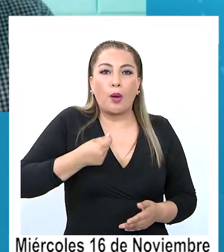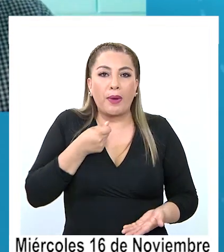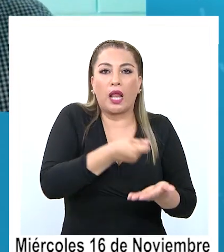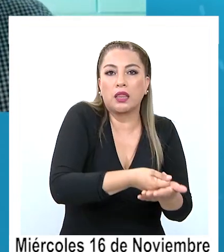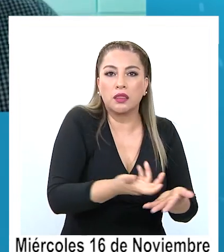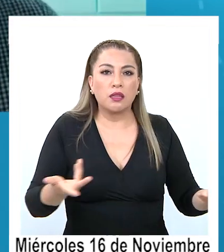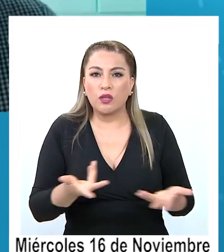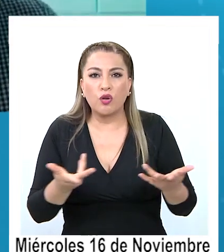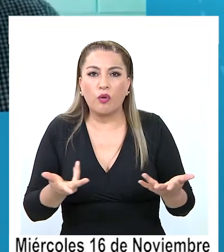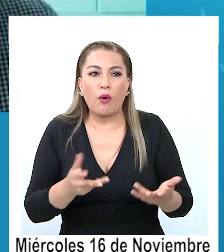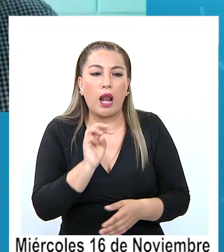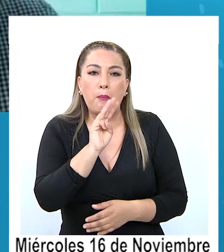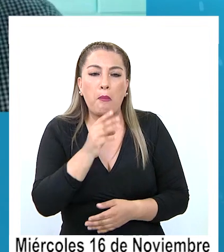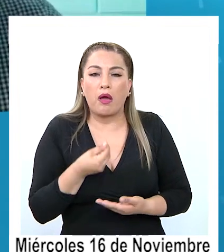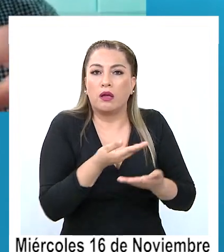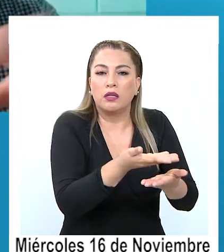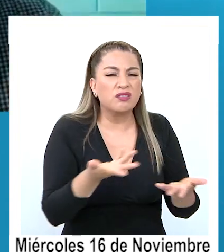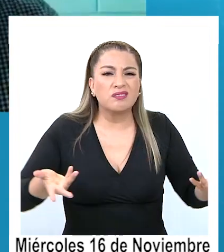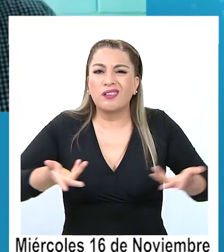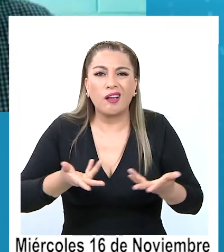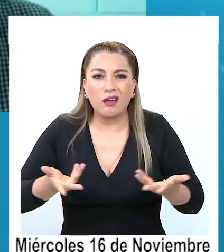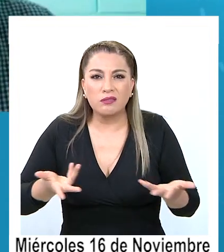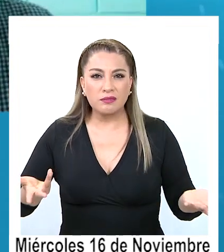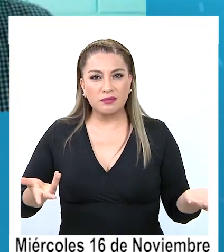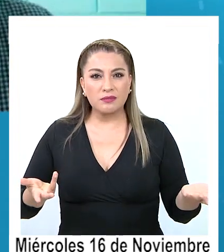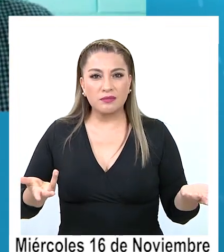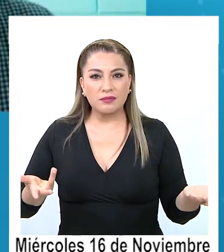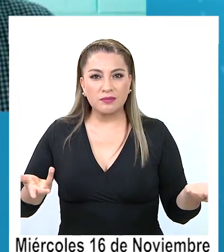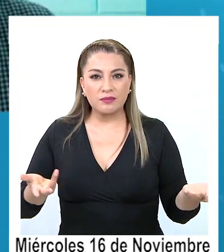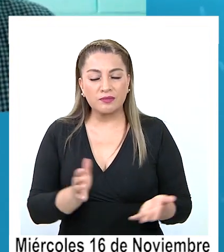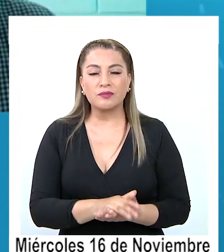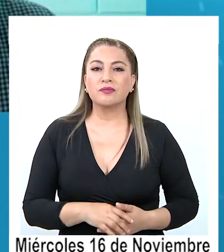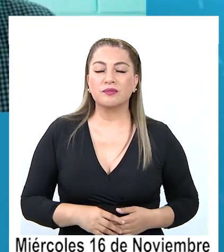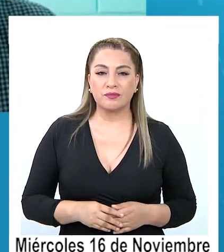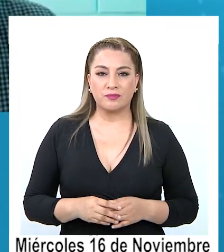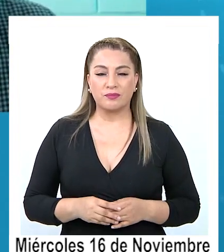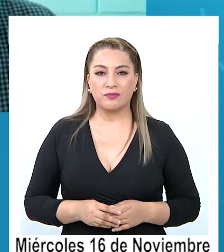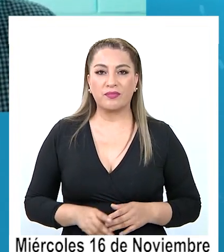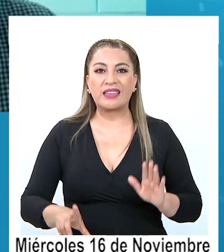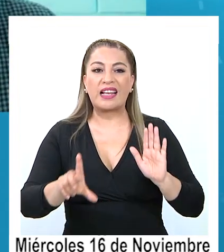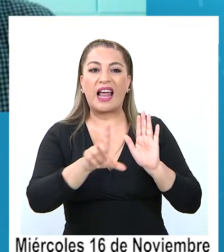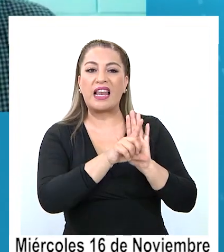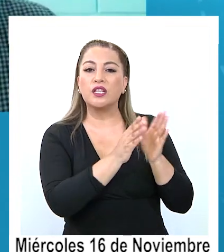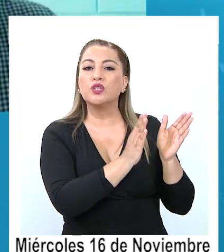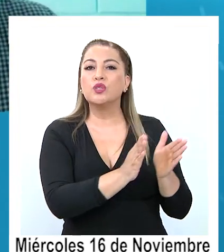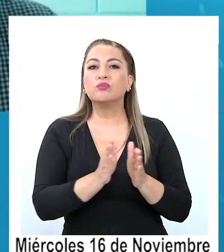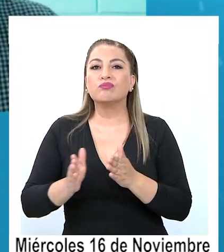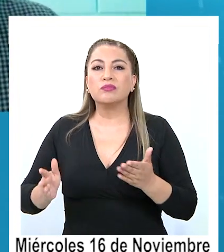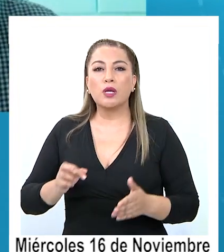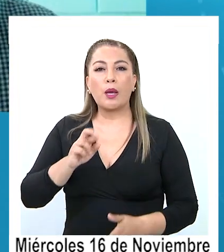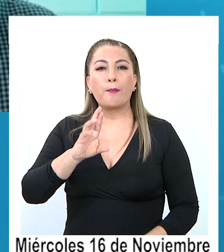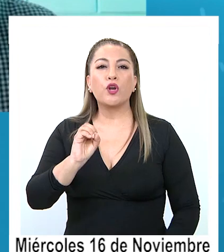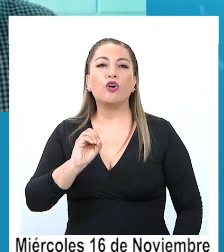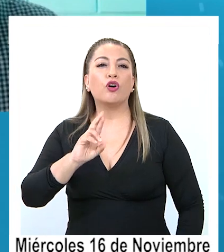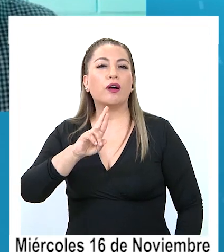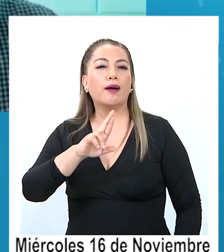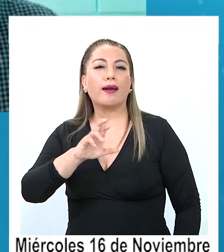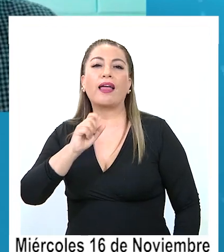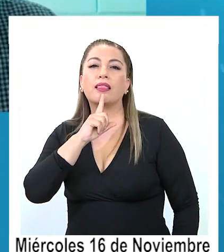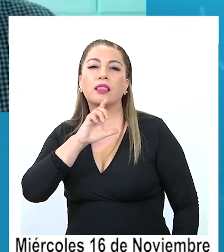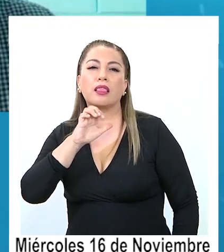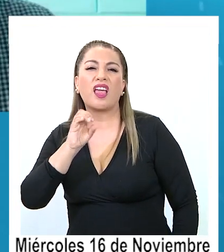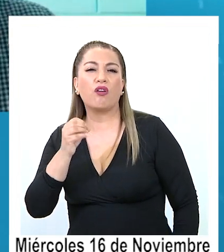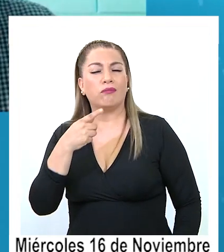o la plata, digamos, a la mamá? ¿O cómo se hace eso? La ley estableció un proceso de prorrateo y este prorrateo